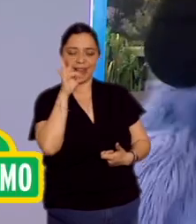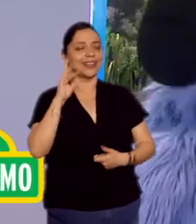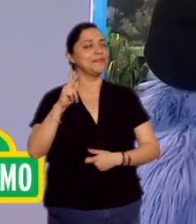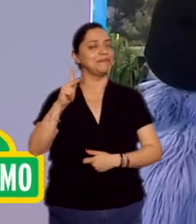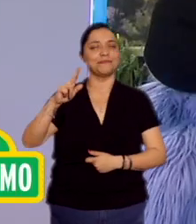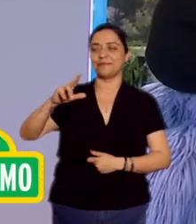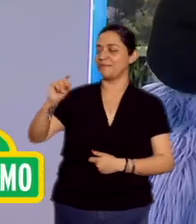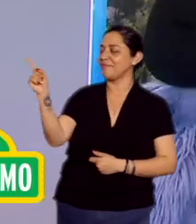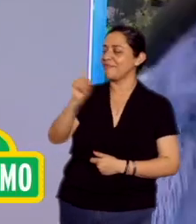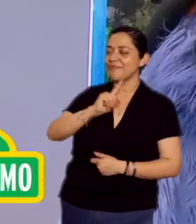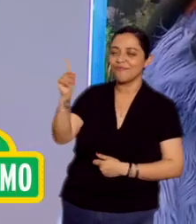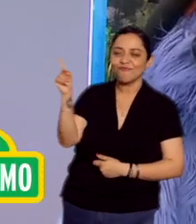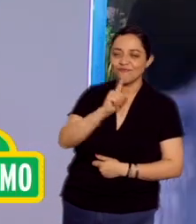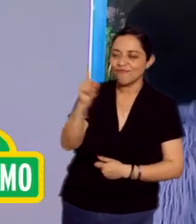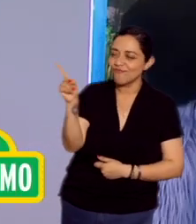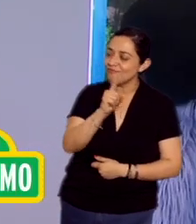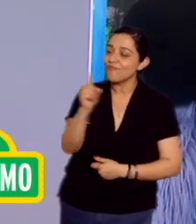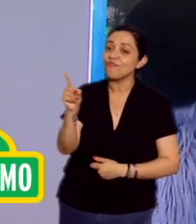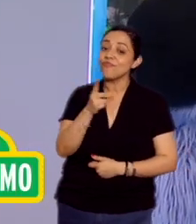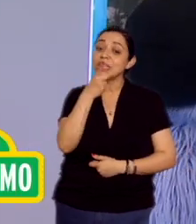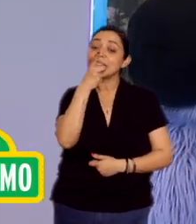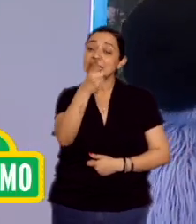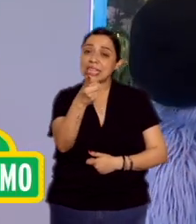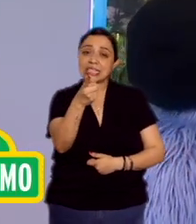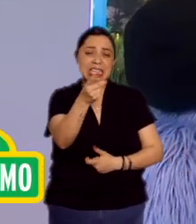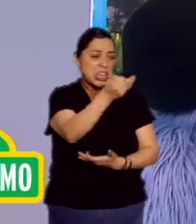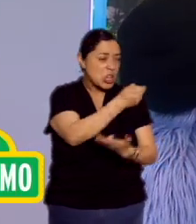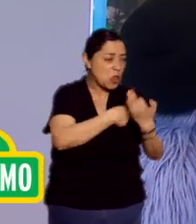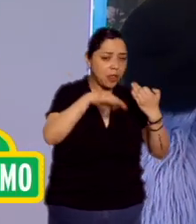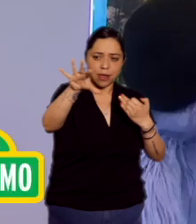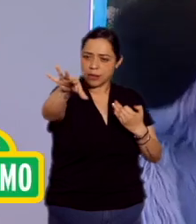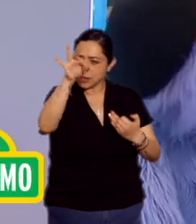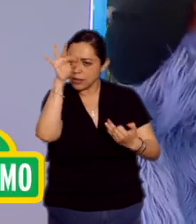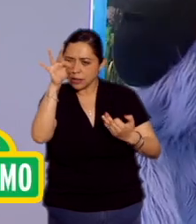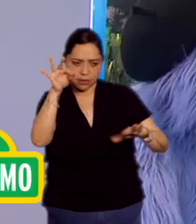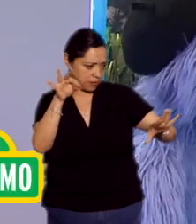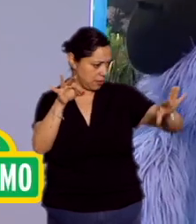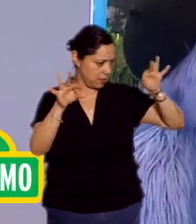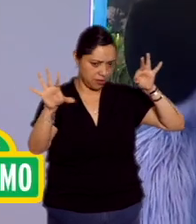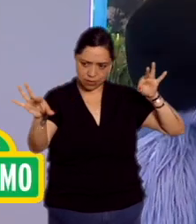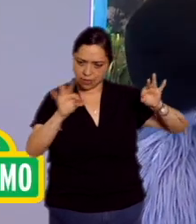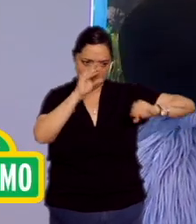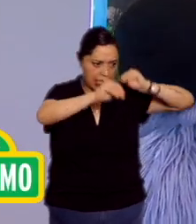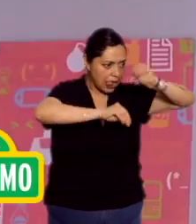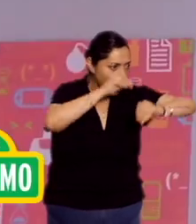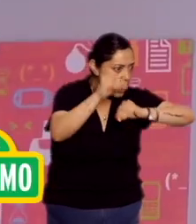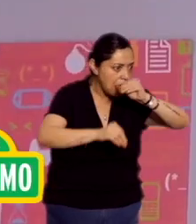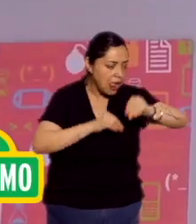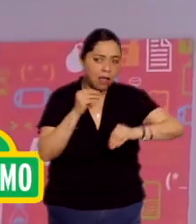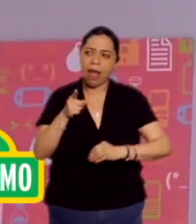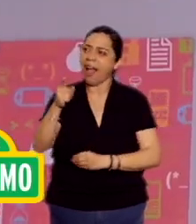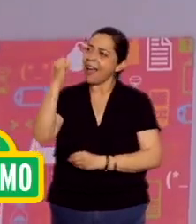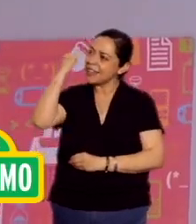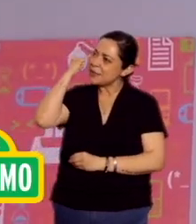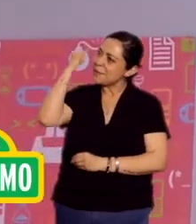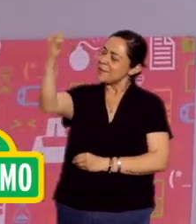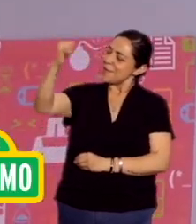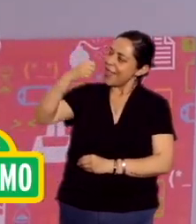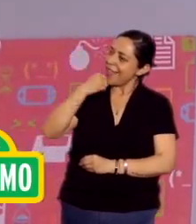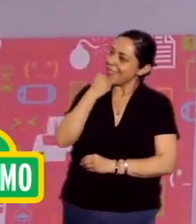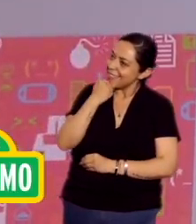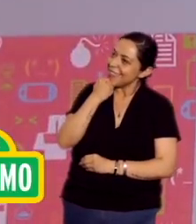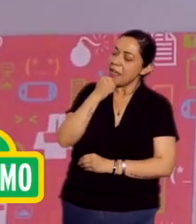No, Gina dice que deberíamos combinarlas todas. ¡Qué gran idea, Gina! Sí, a mí me